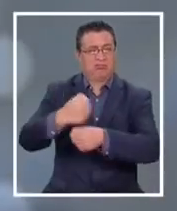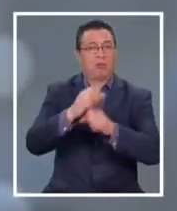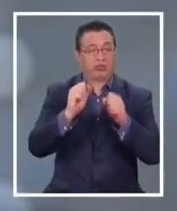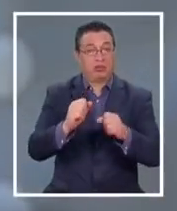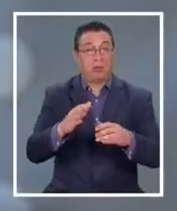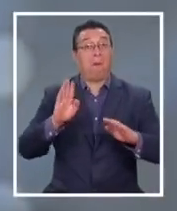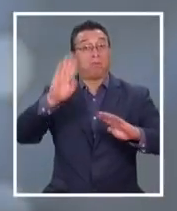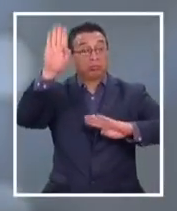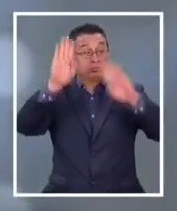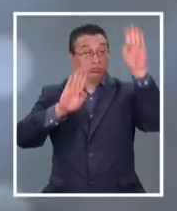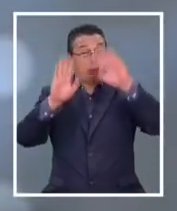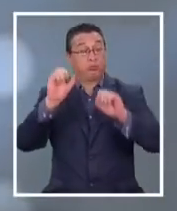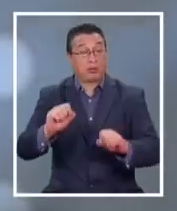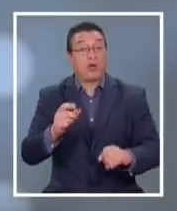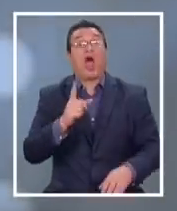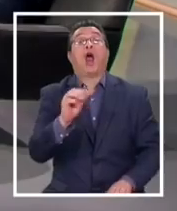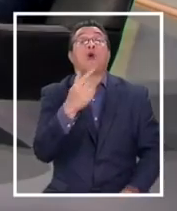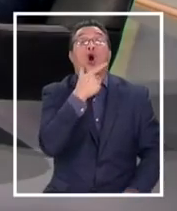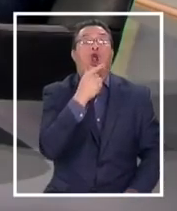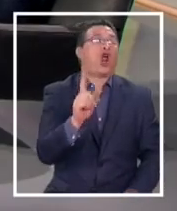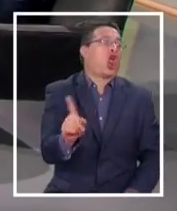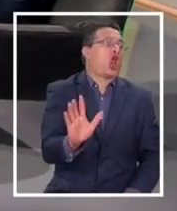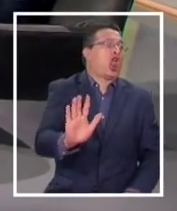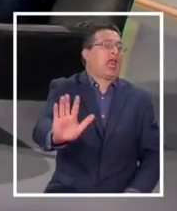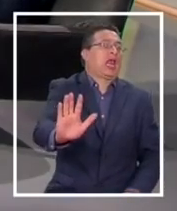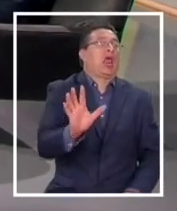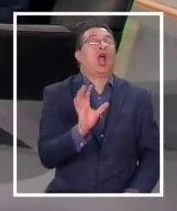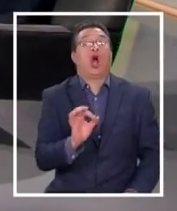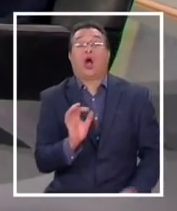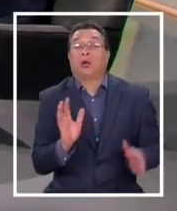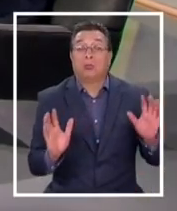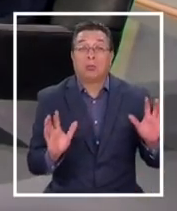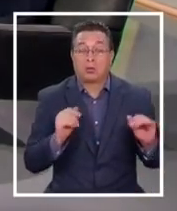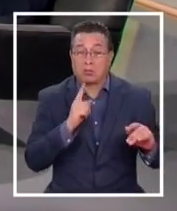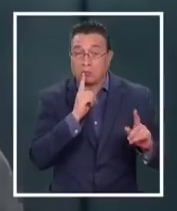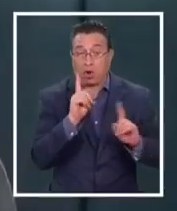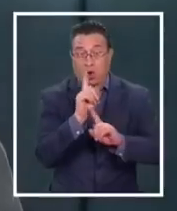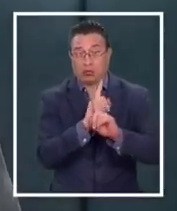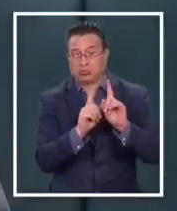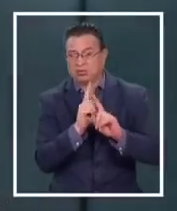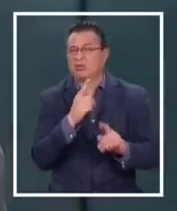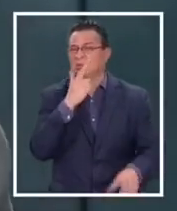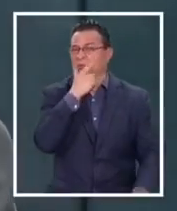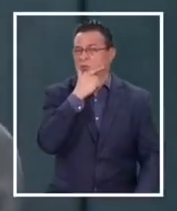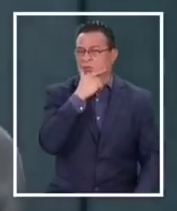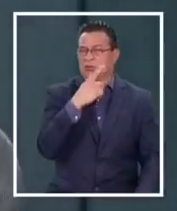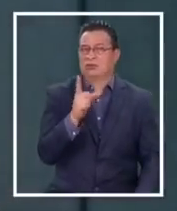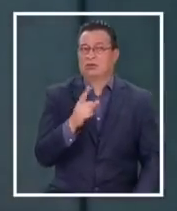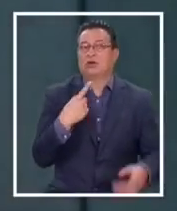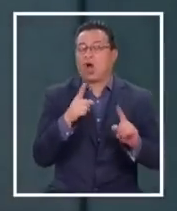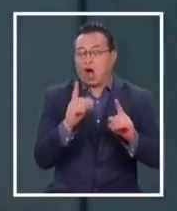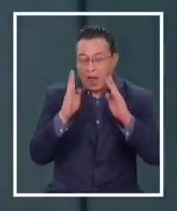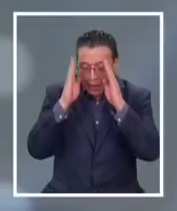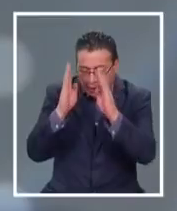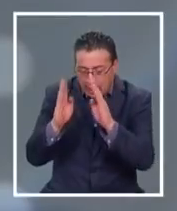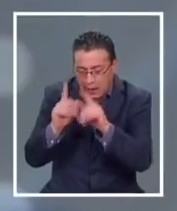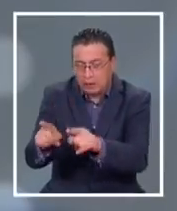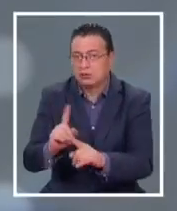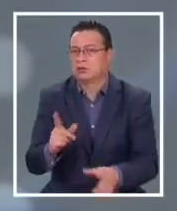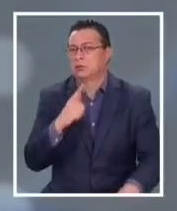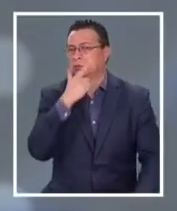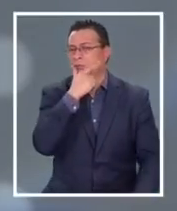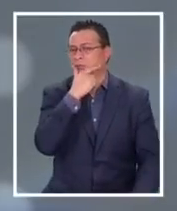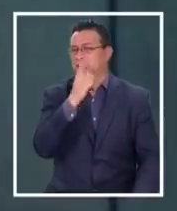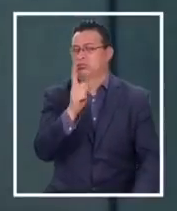eventual candidatura. Puede que no quiera y puede que no resulte, pero como argumento yo al menos me parece dudoso. No la distraigamos. Ella no. Si le va bien en